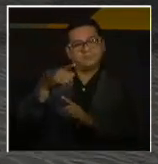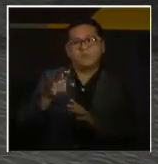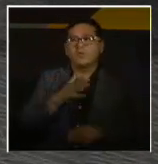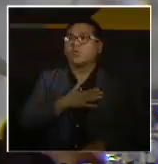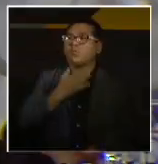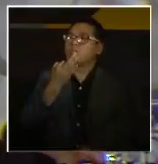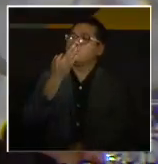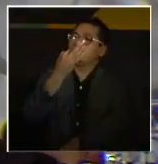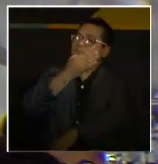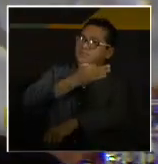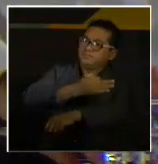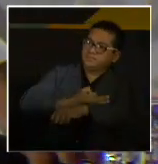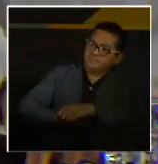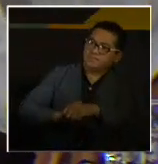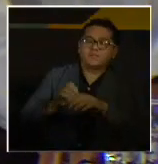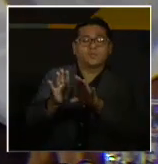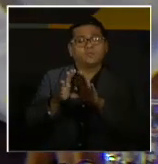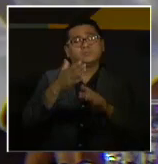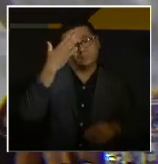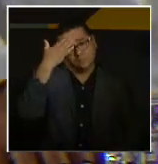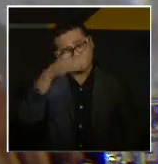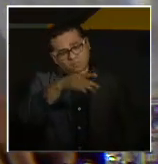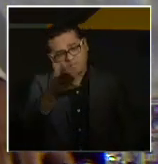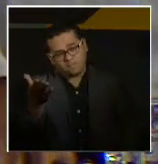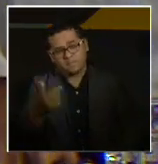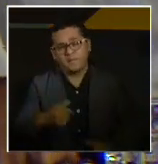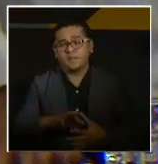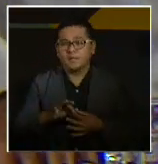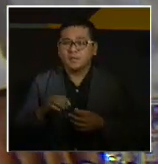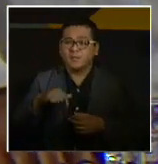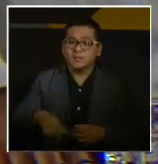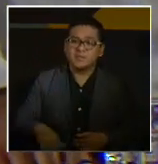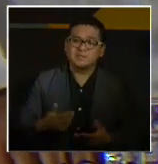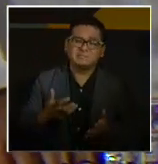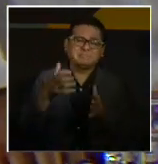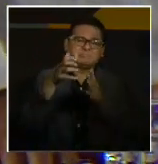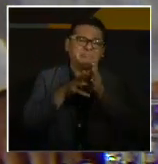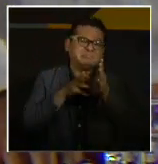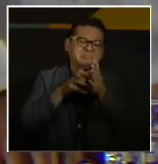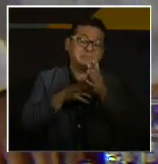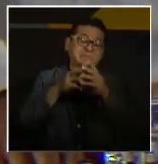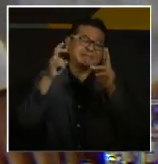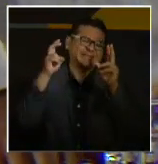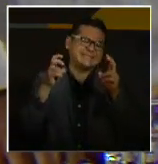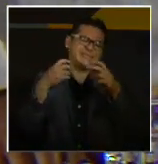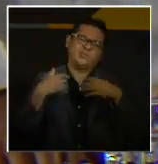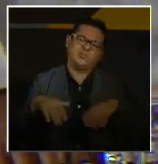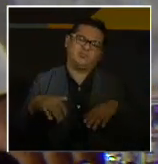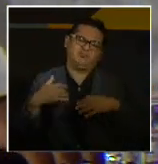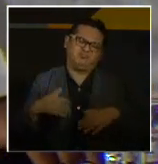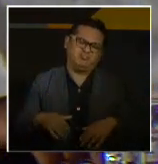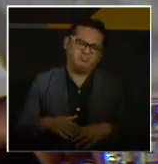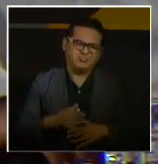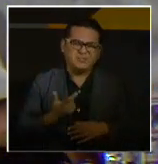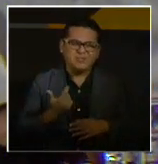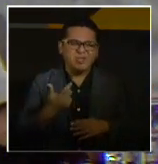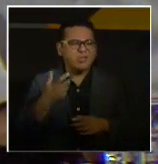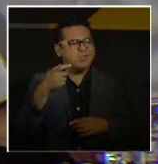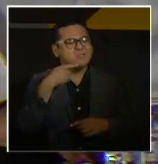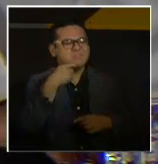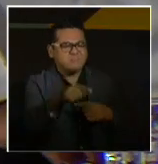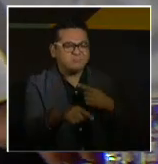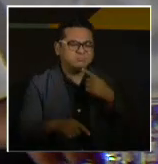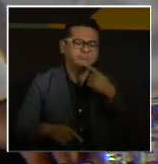Candidatos, buenas tardes. Como ustedes saben y lo que hemos estado comentando, la corrupción y la impunidad son temas que son los reclamos